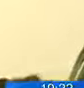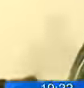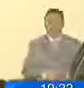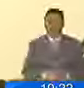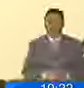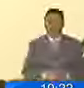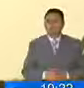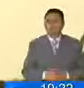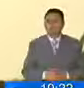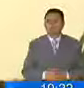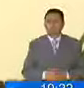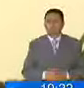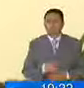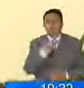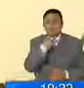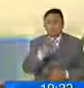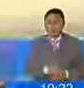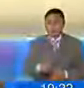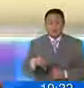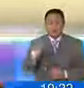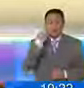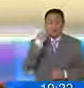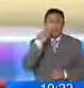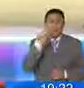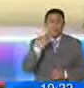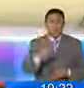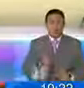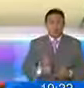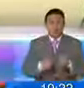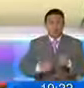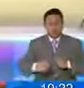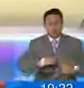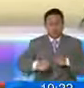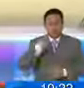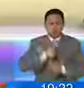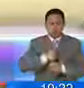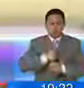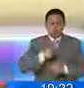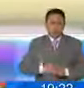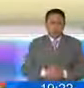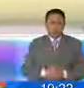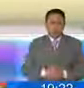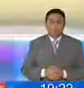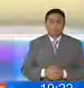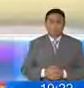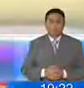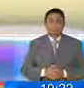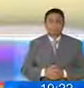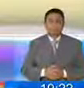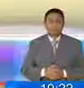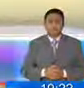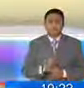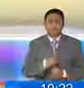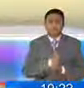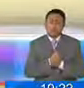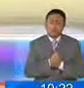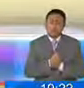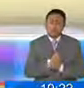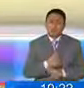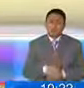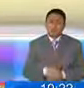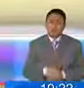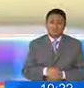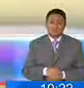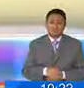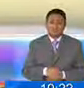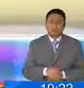Yo le diría que es una mamá muy trabajadora, que es muy amorosa,